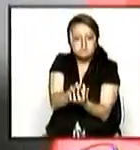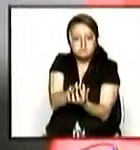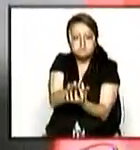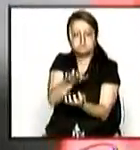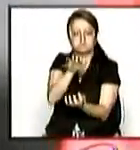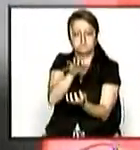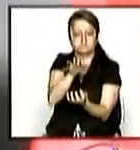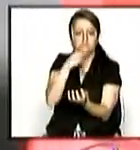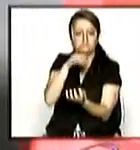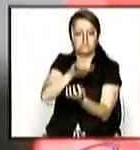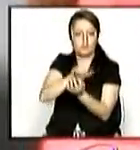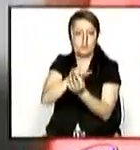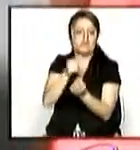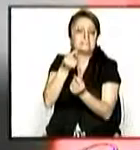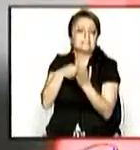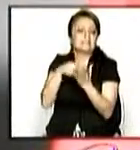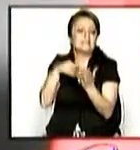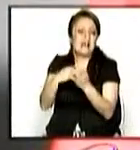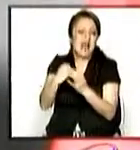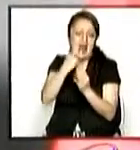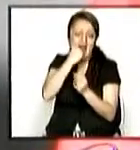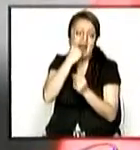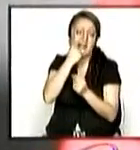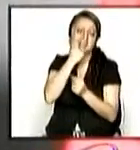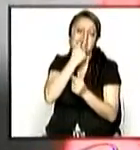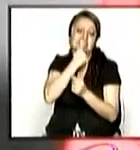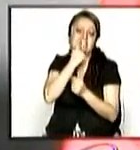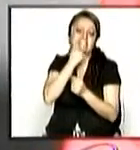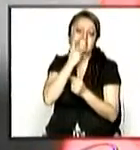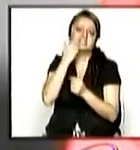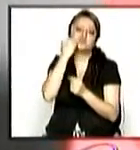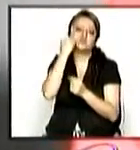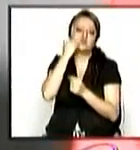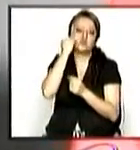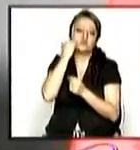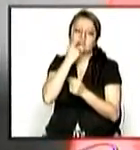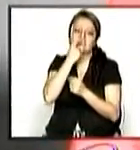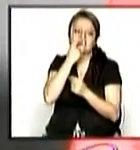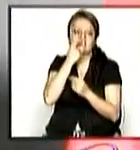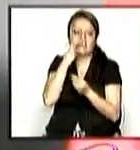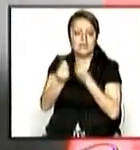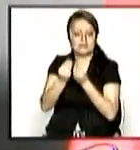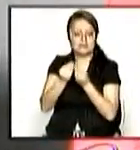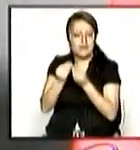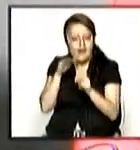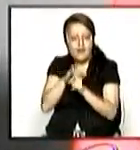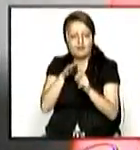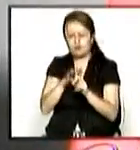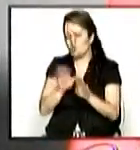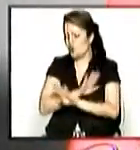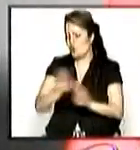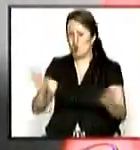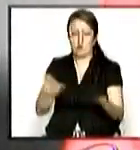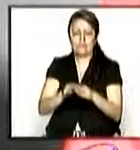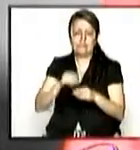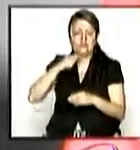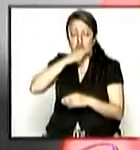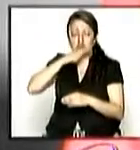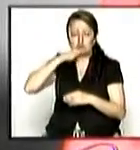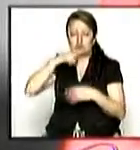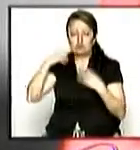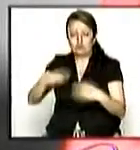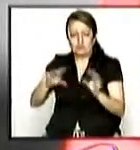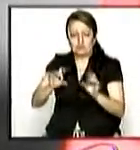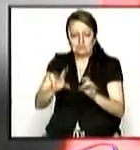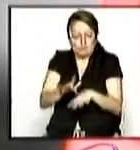es una agresión hacer este tipo de confecciones, es una agresión, ¿sí? Vamos a estimular, es